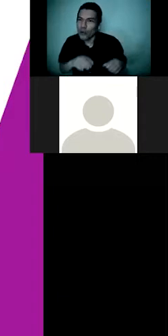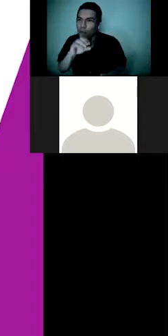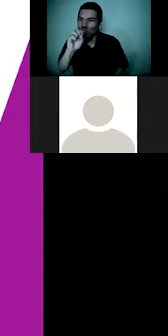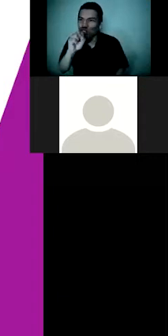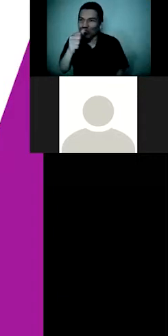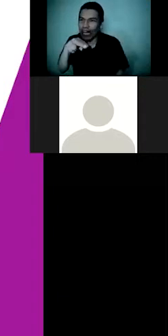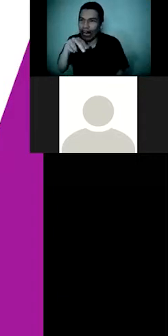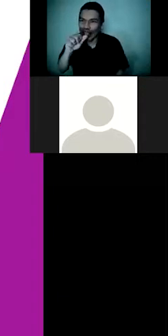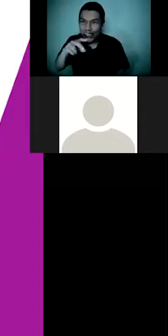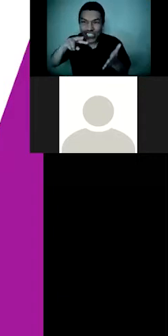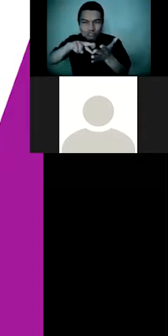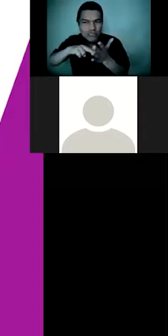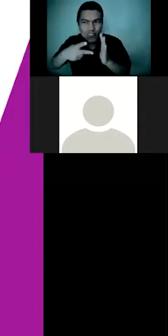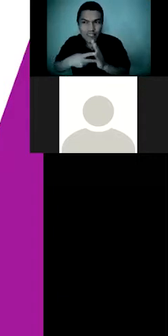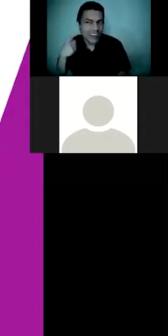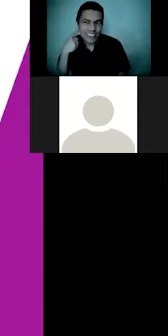terrible.